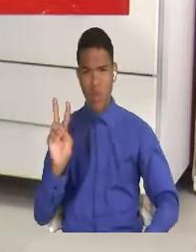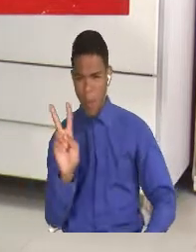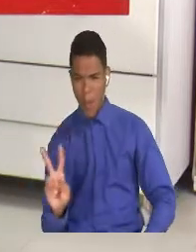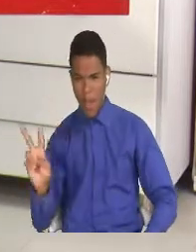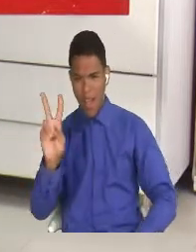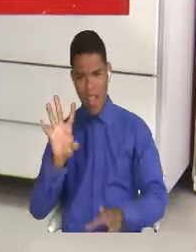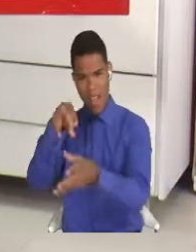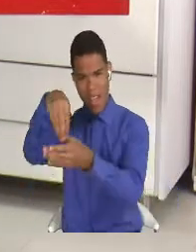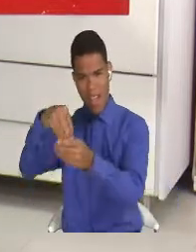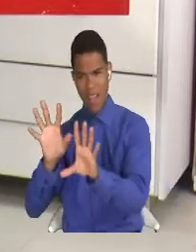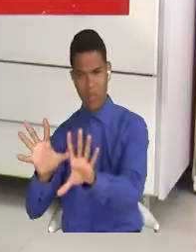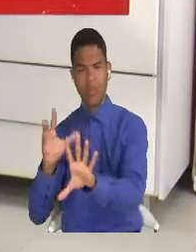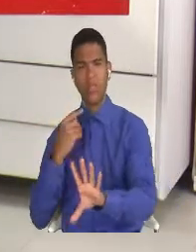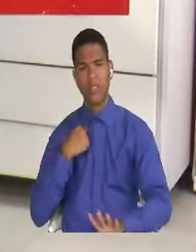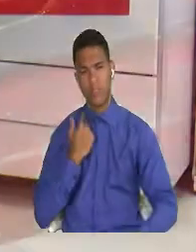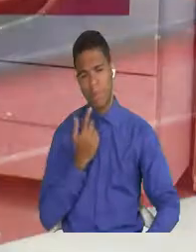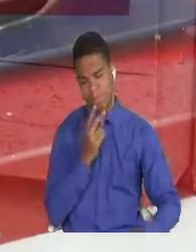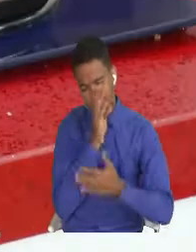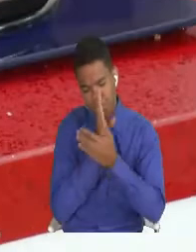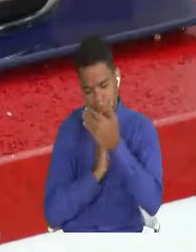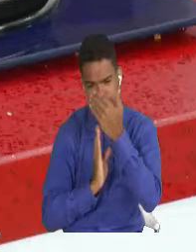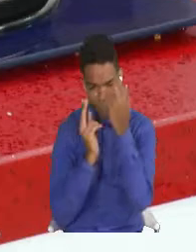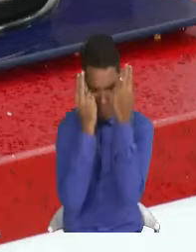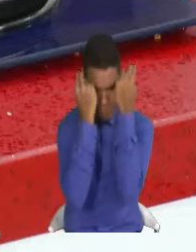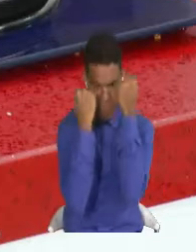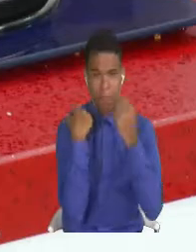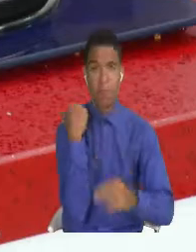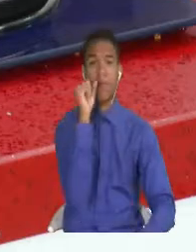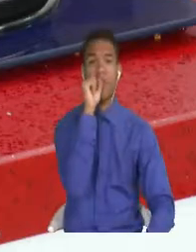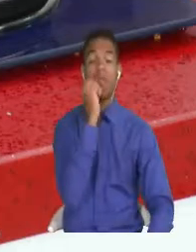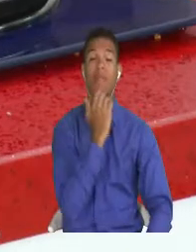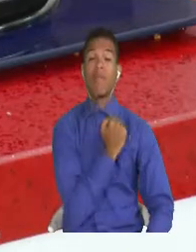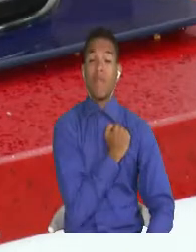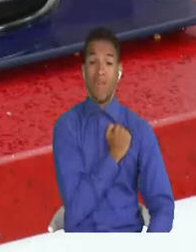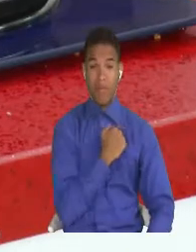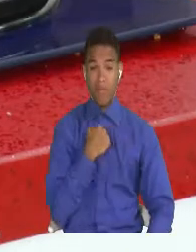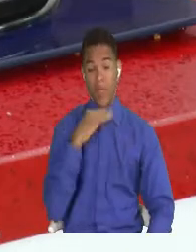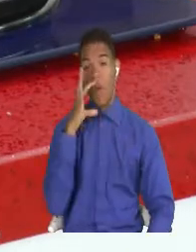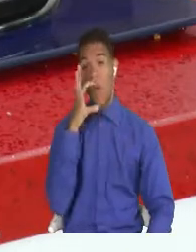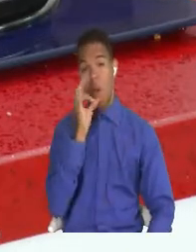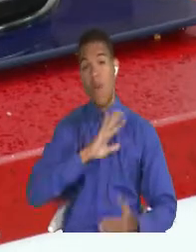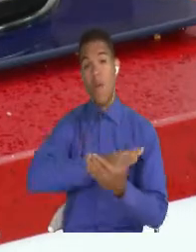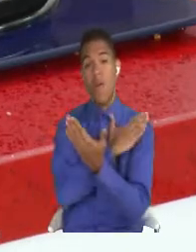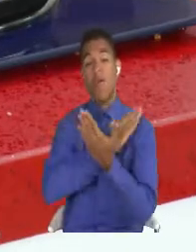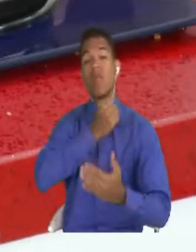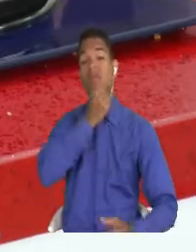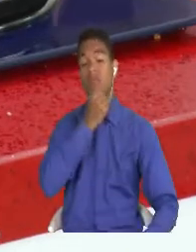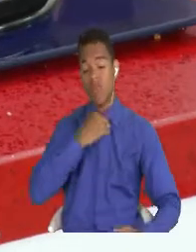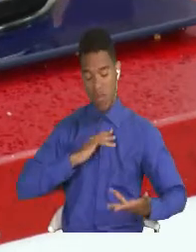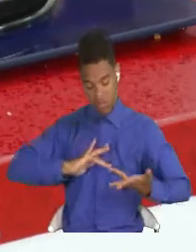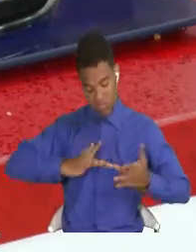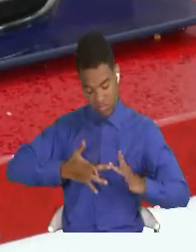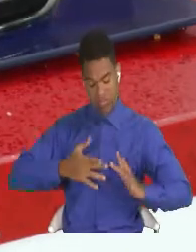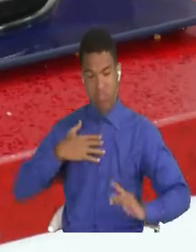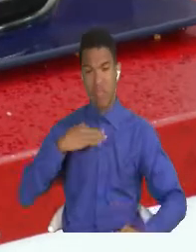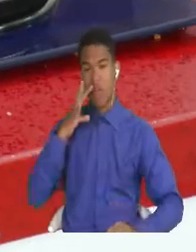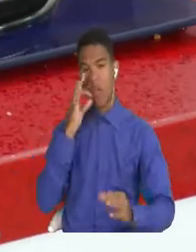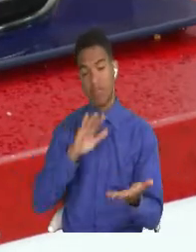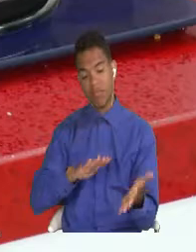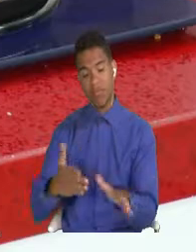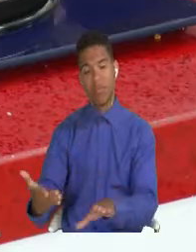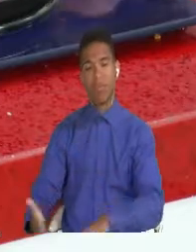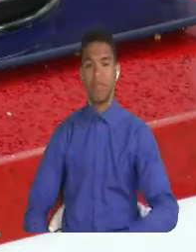seguidores aquí en Barranca Bermeja, inclusive quienes también éramos seguidores, quienes éramos martinistas, también están ahí como con el dolor del fallecimiento del grande